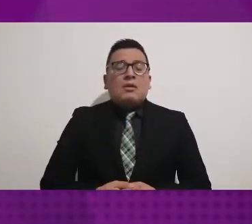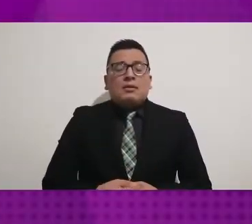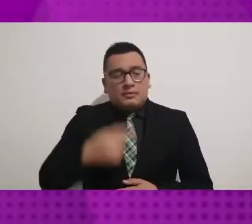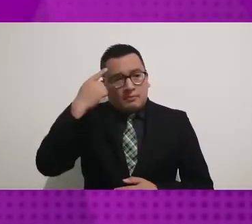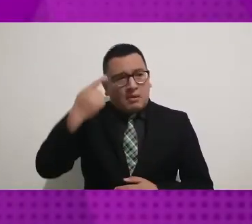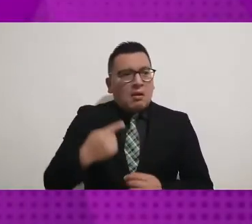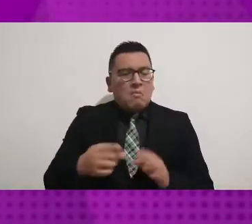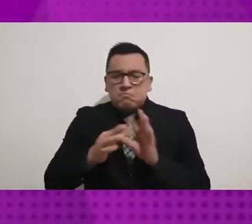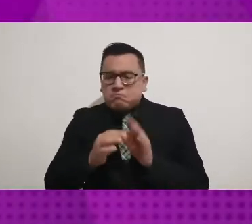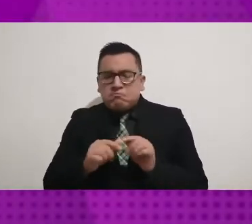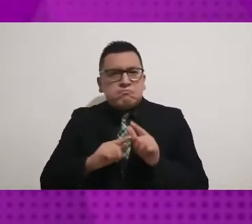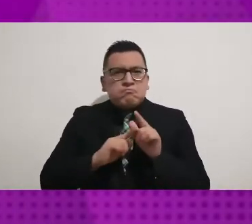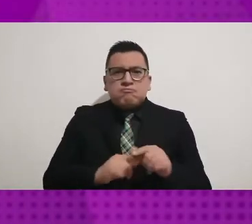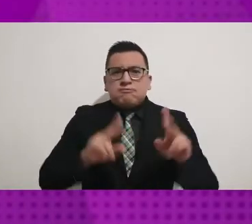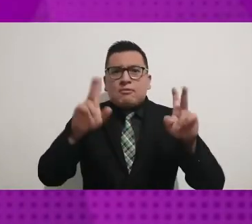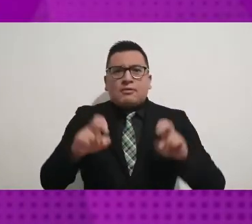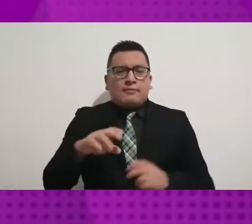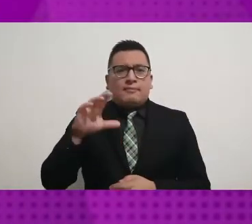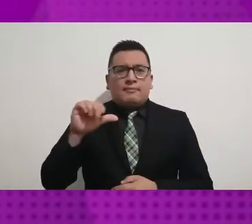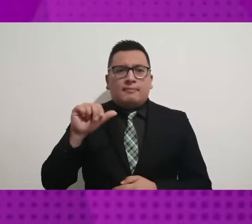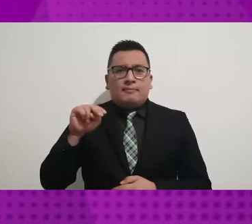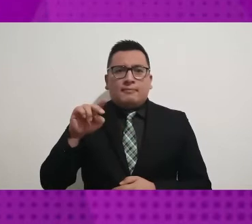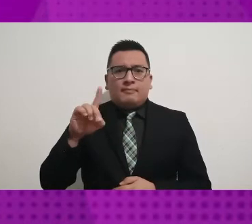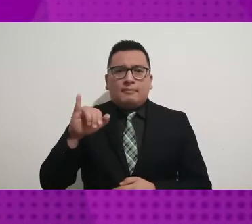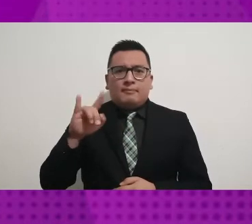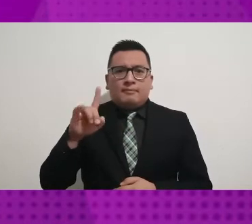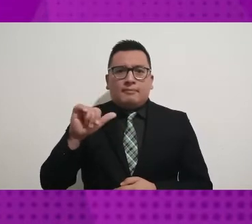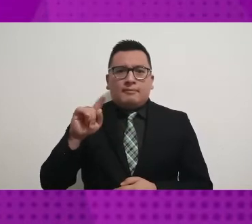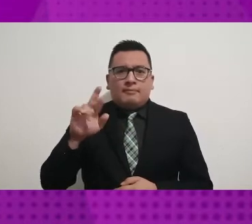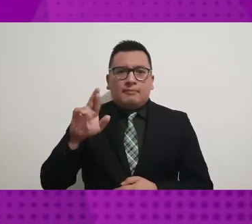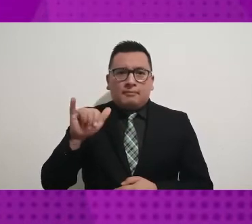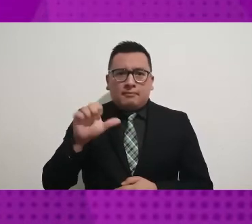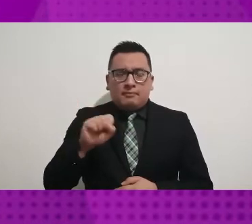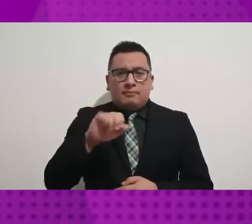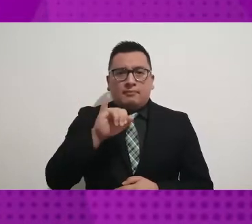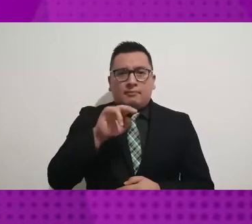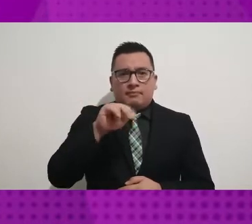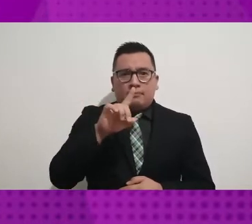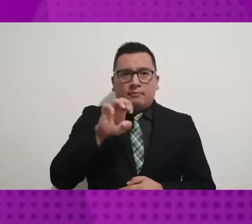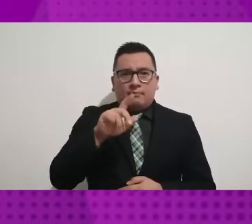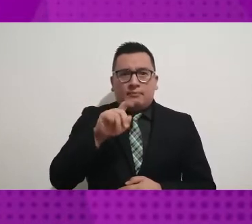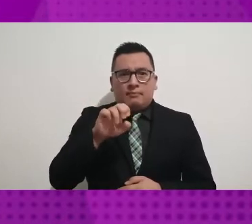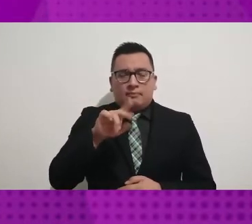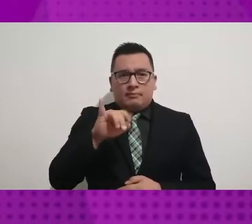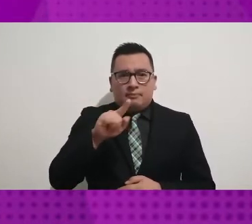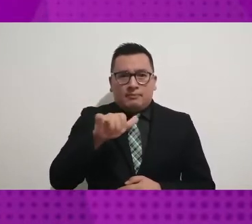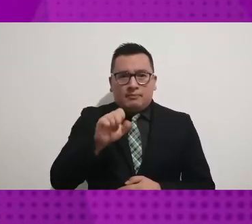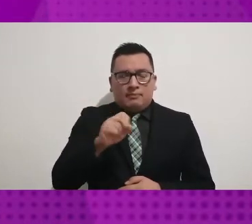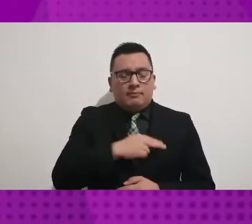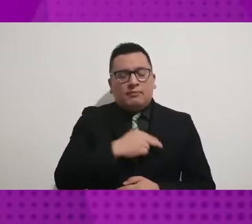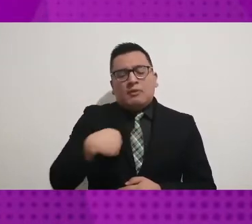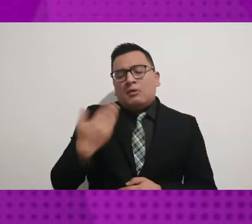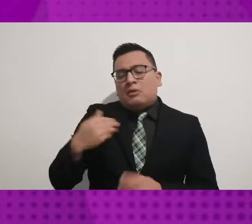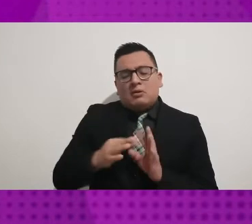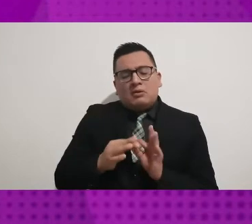Bien, ya estamos de vuelta para seguir charlando sobre candidaturas independientes y antes de irnos al corte, Arturo